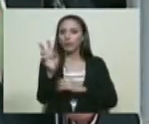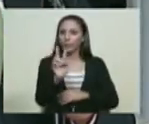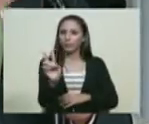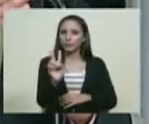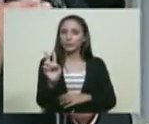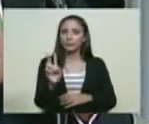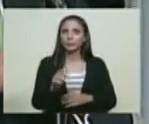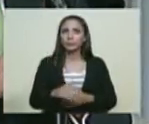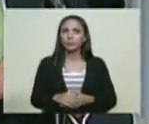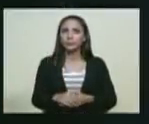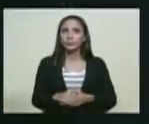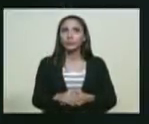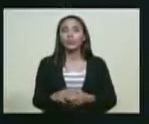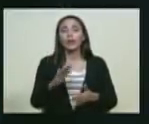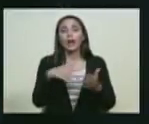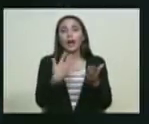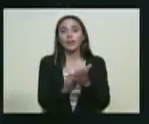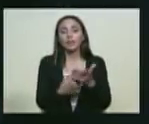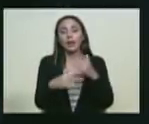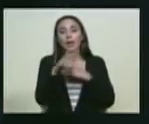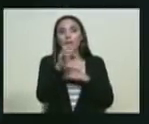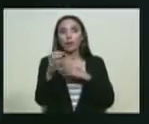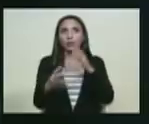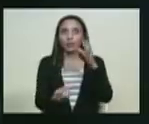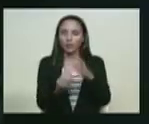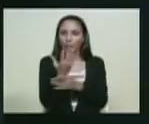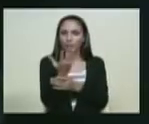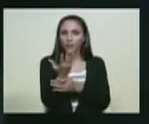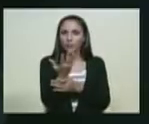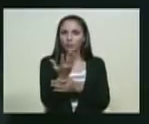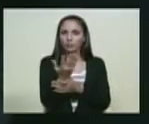que el 20 de diciembre de mayo